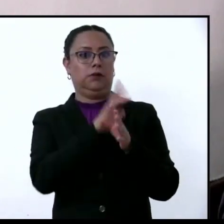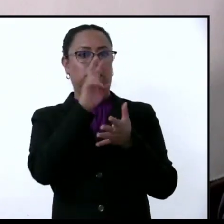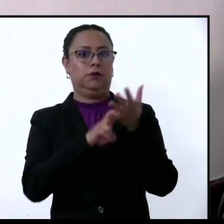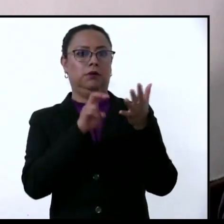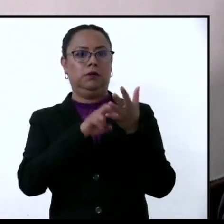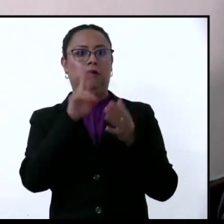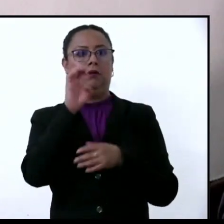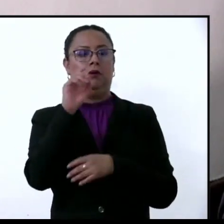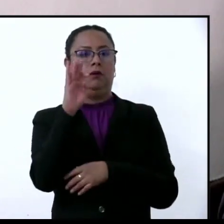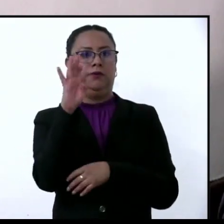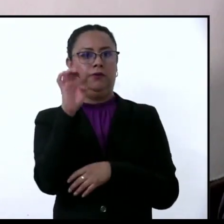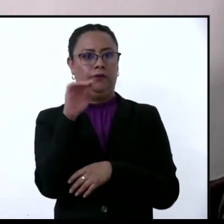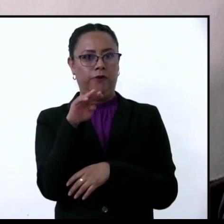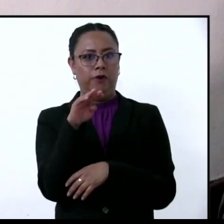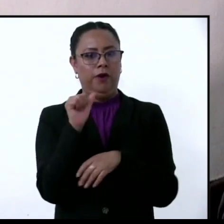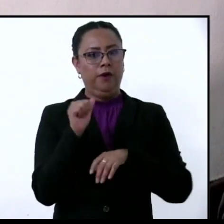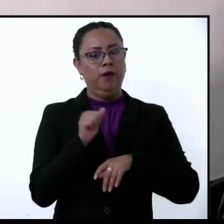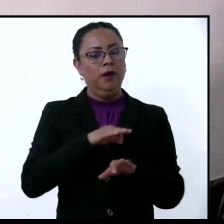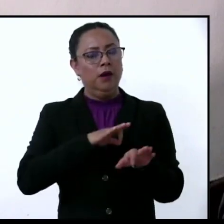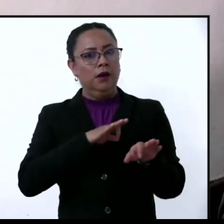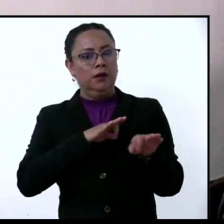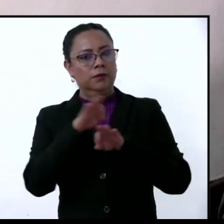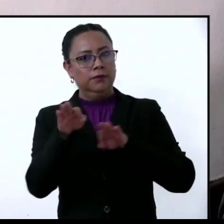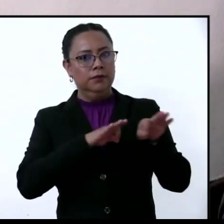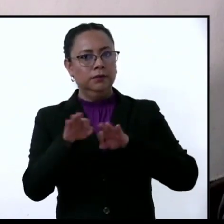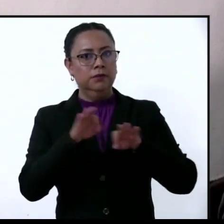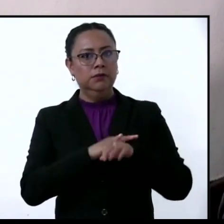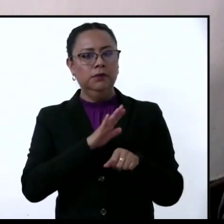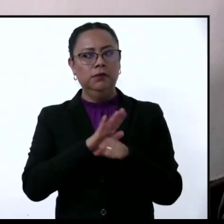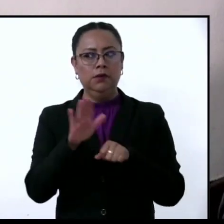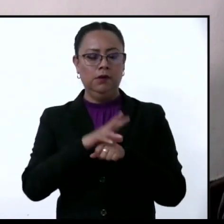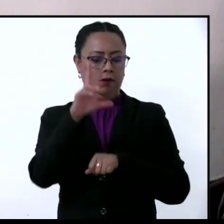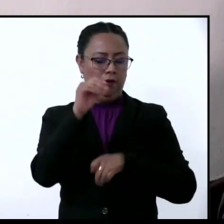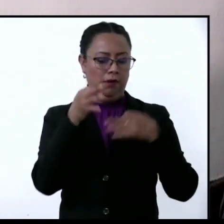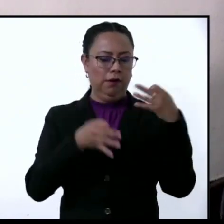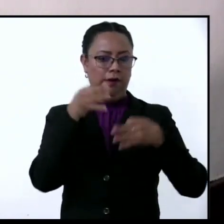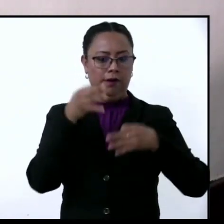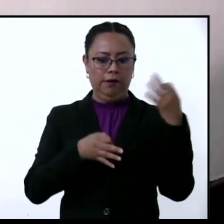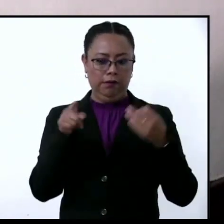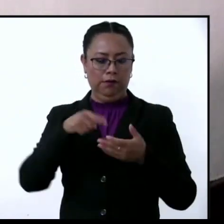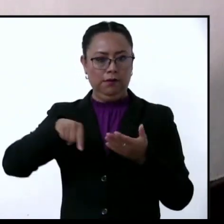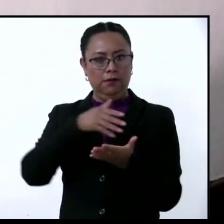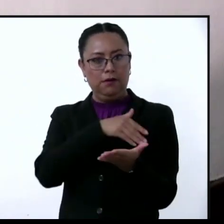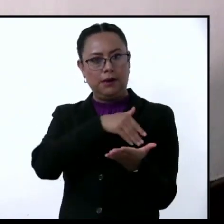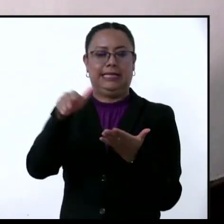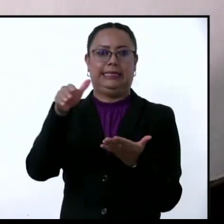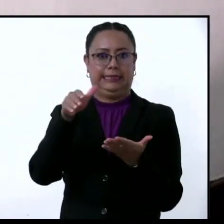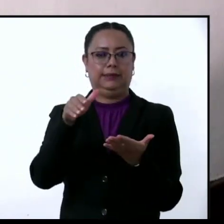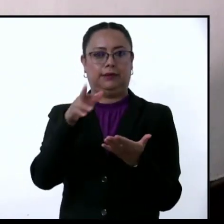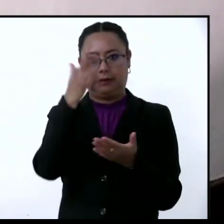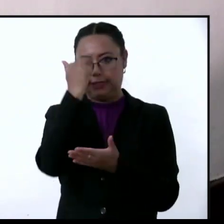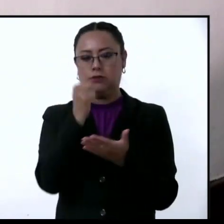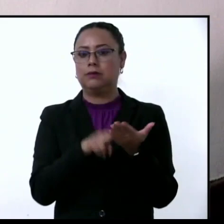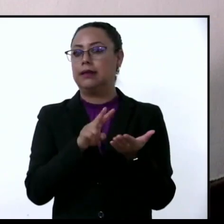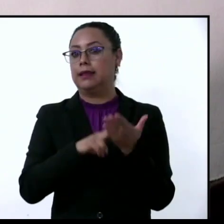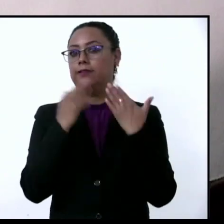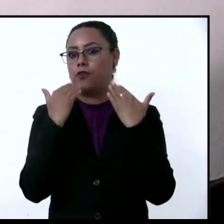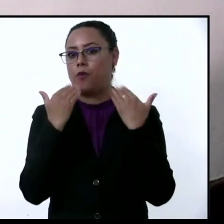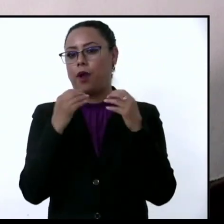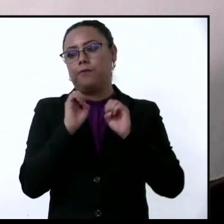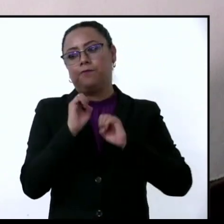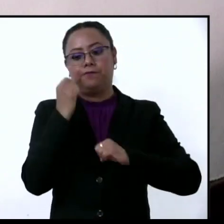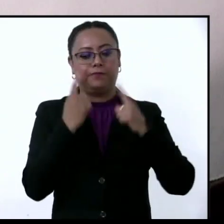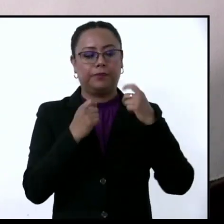laboral logran no judicializar su despido injustificado o alguna relación